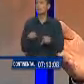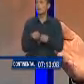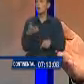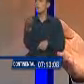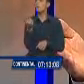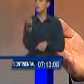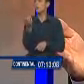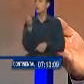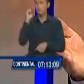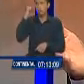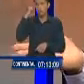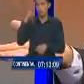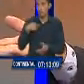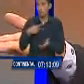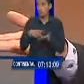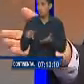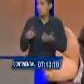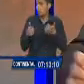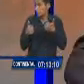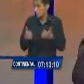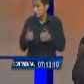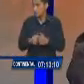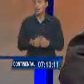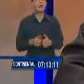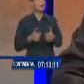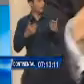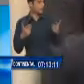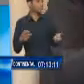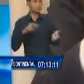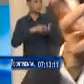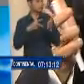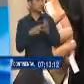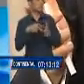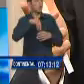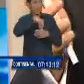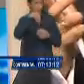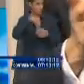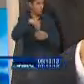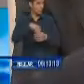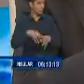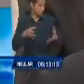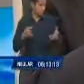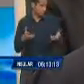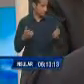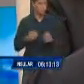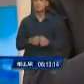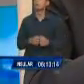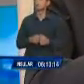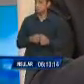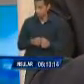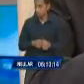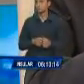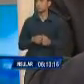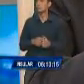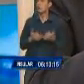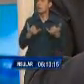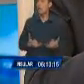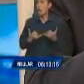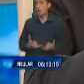pues, ¿no? No, pero obviamente partimos de una premisa de querer honrar las obligaciones. Por supuesto. Entonces, ahora mismo hay